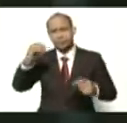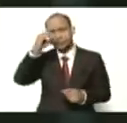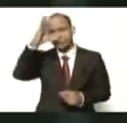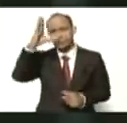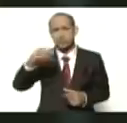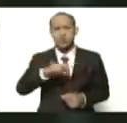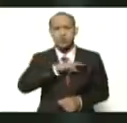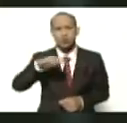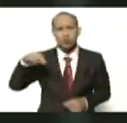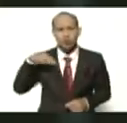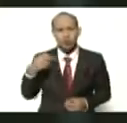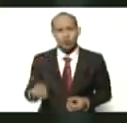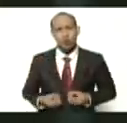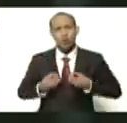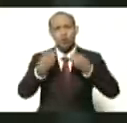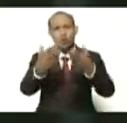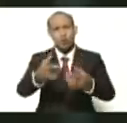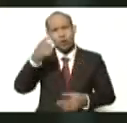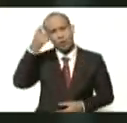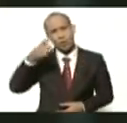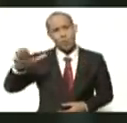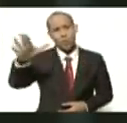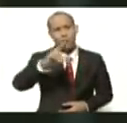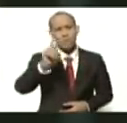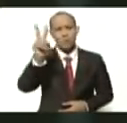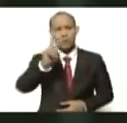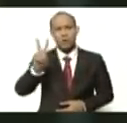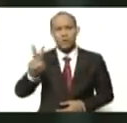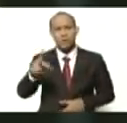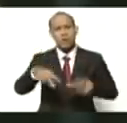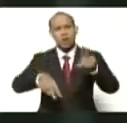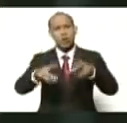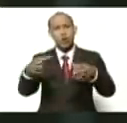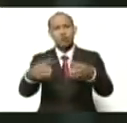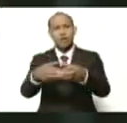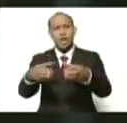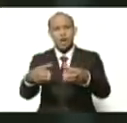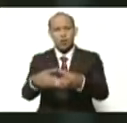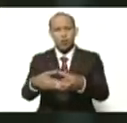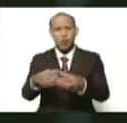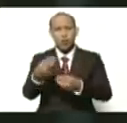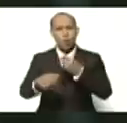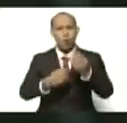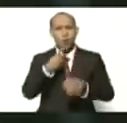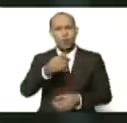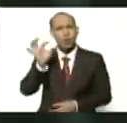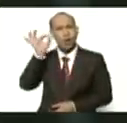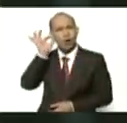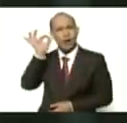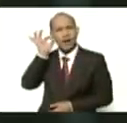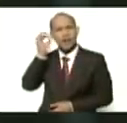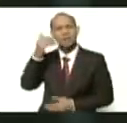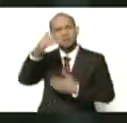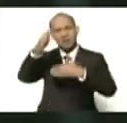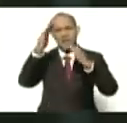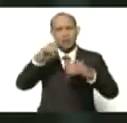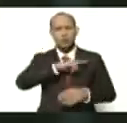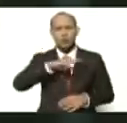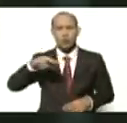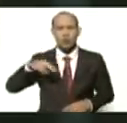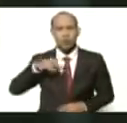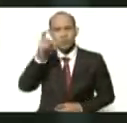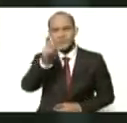estamos ofreciendo y al pueblo de venezuela esos 12 cupos como muy bien lo dijo la alcaldesa para la atención de nuestros pacientes